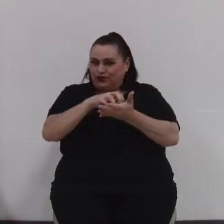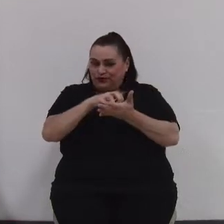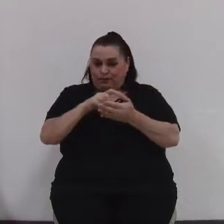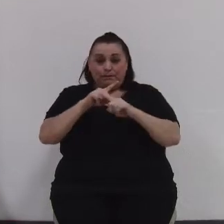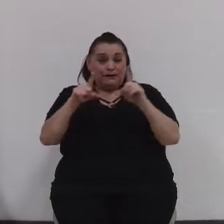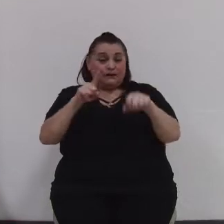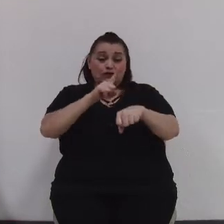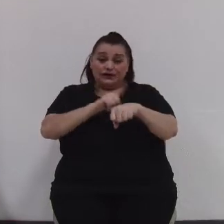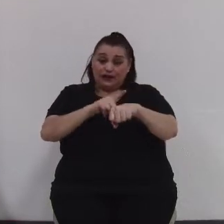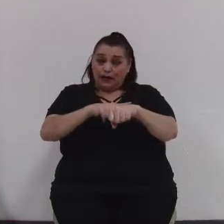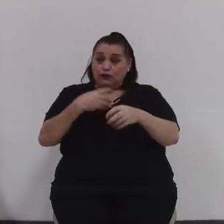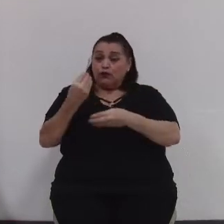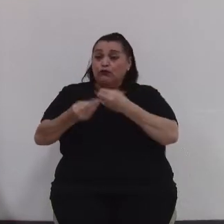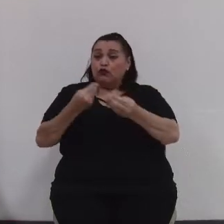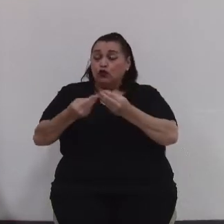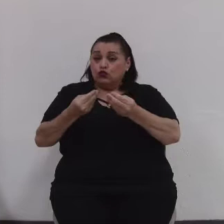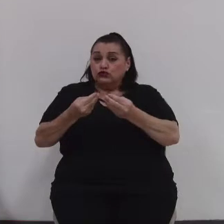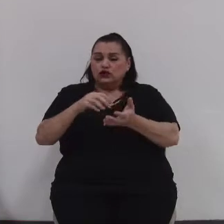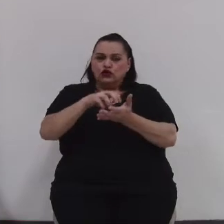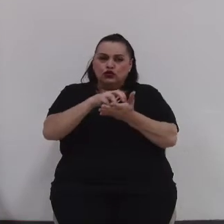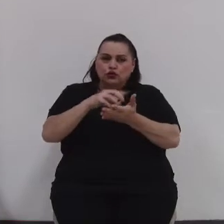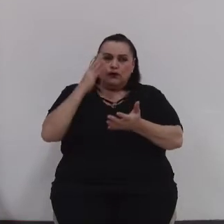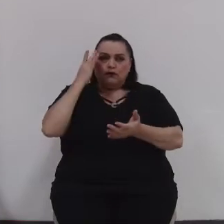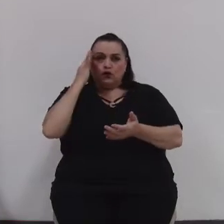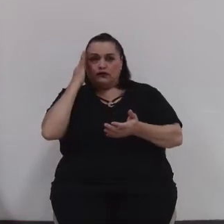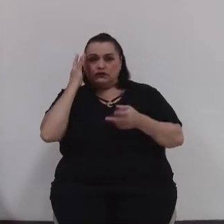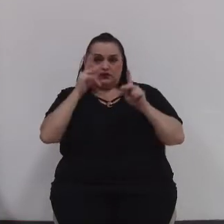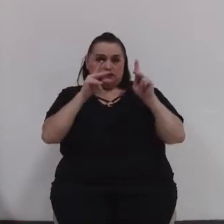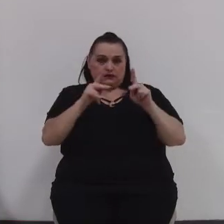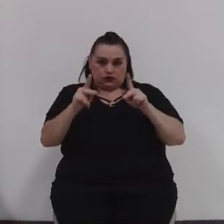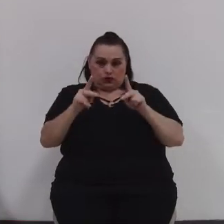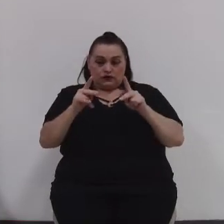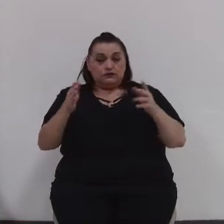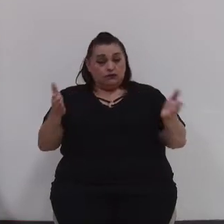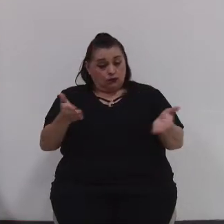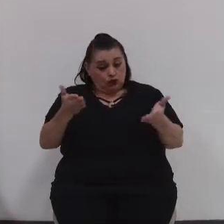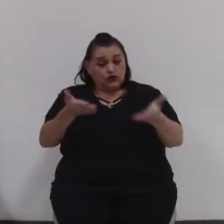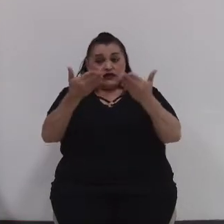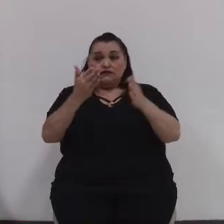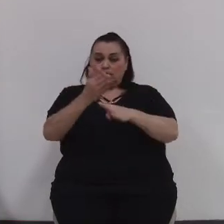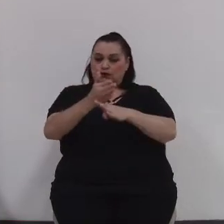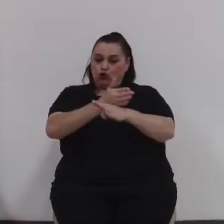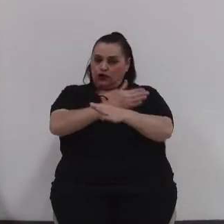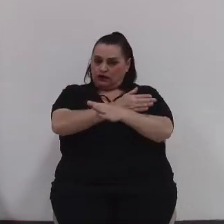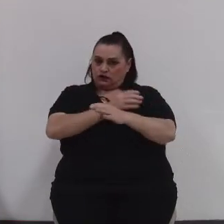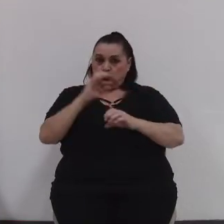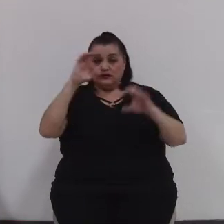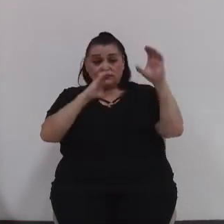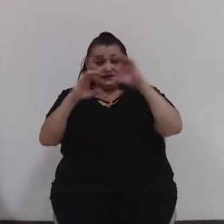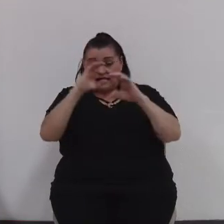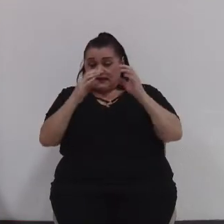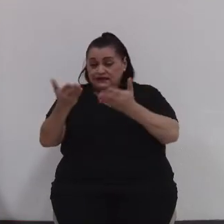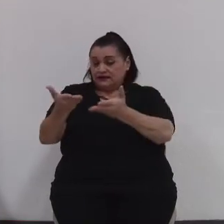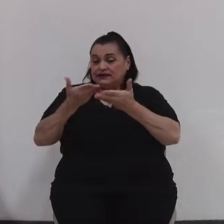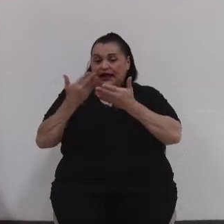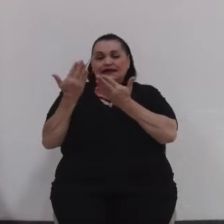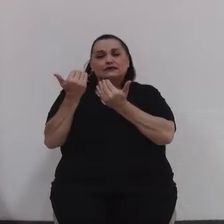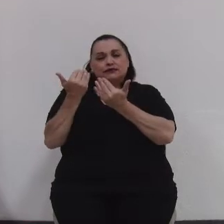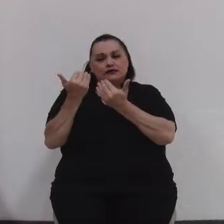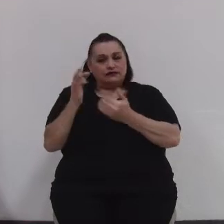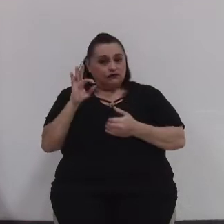tiempo producen zozobra en las personas, pero también motivan el progreso y la ciencia, que generan esperanza en el